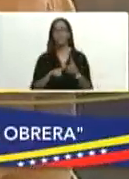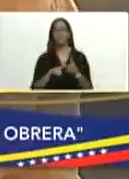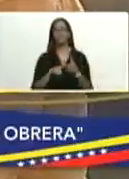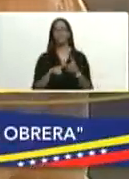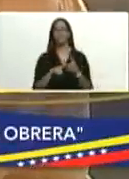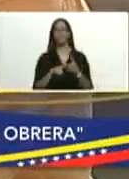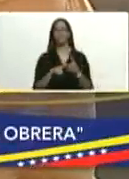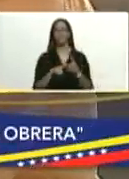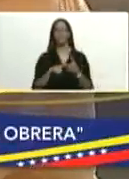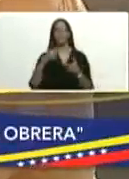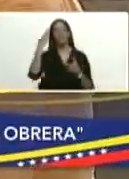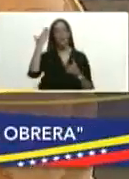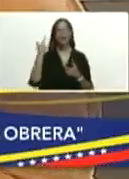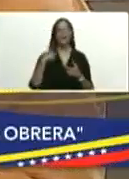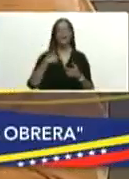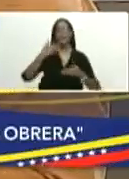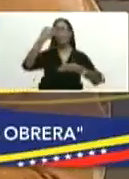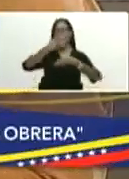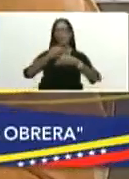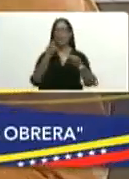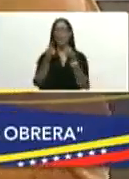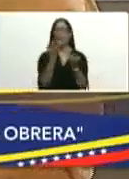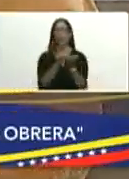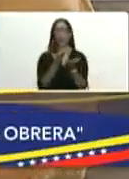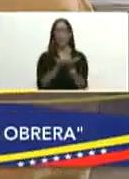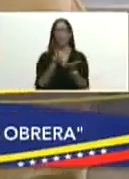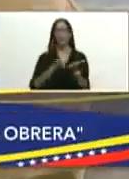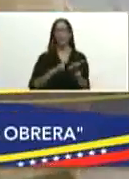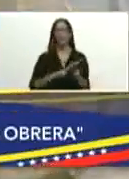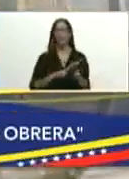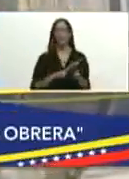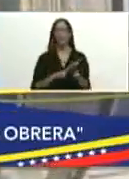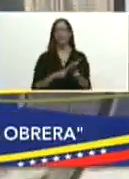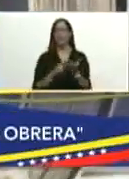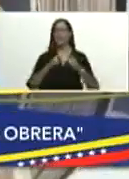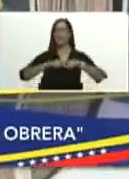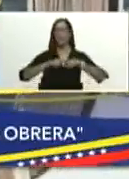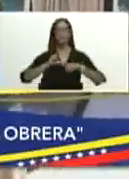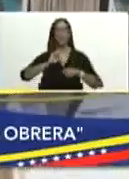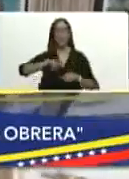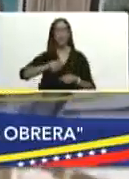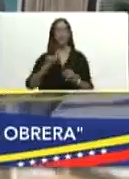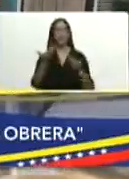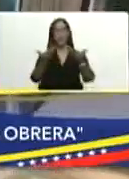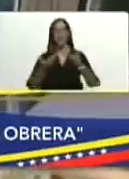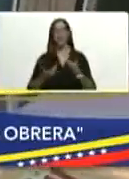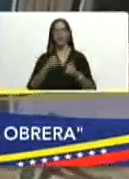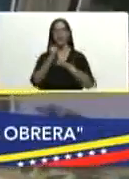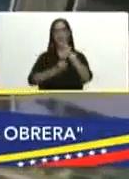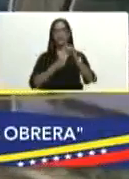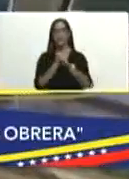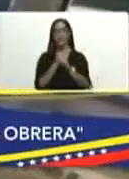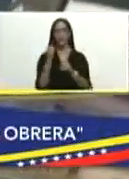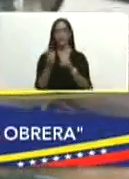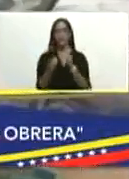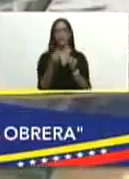sabemos que tenemos un bloqueo económico verdad que los repuestos no lo podemos traer del extranjero como se hacía anteriormente